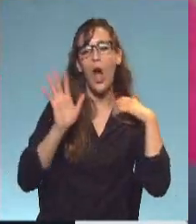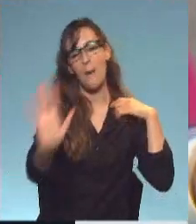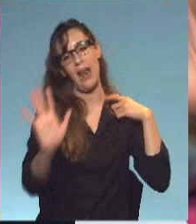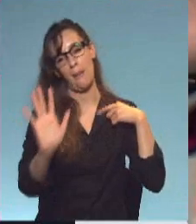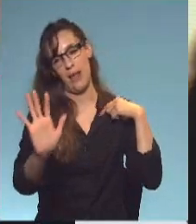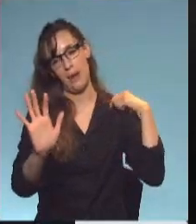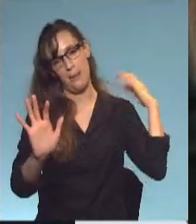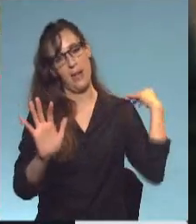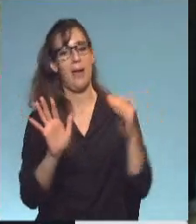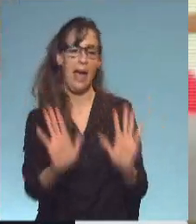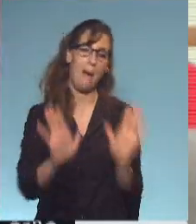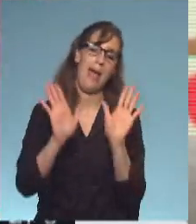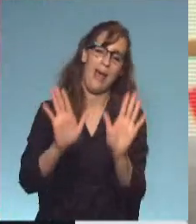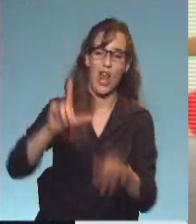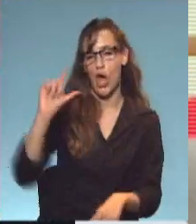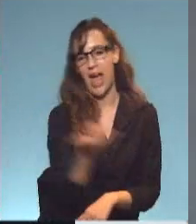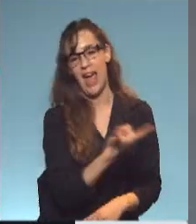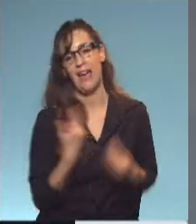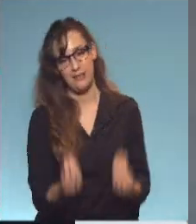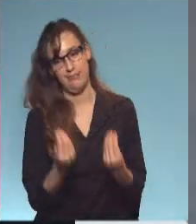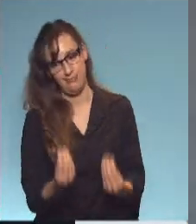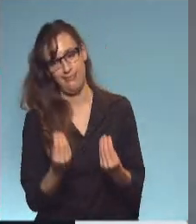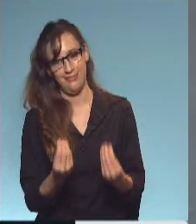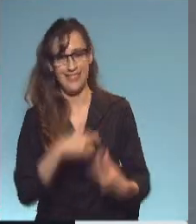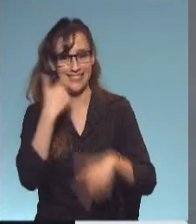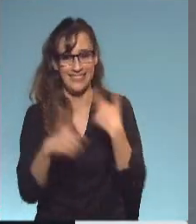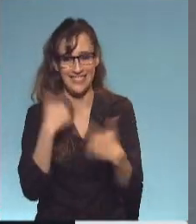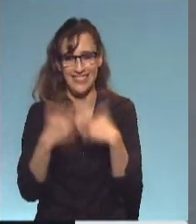¡Basta! ¡Basta! ¡No puede ser!